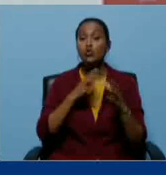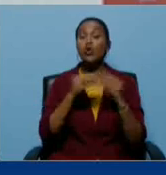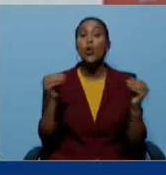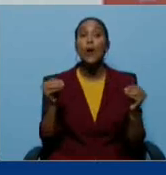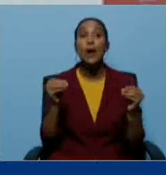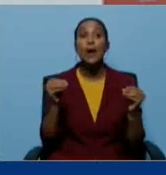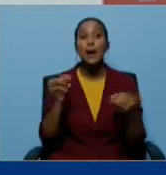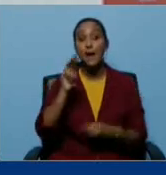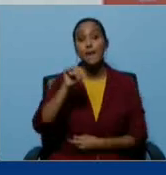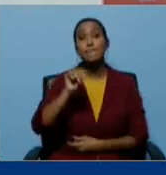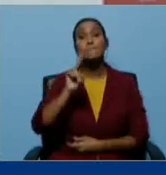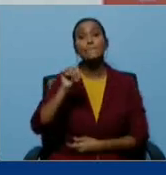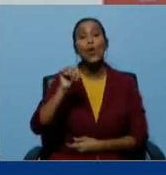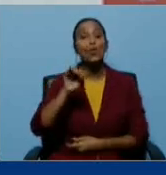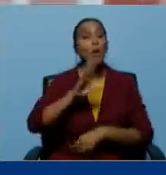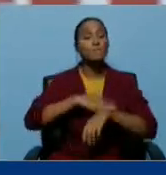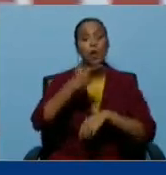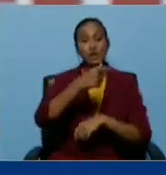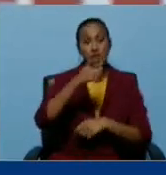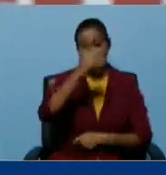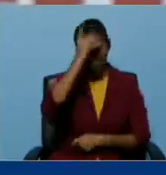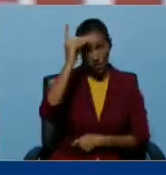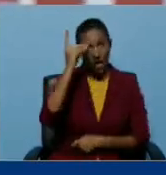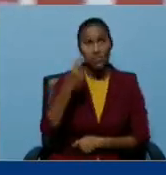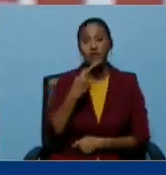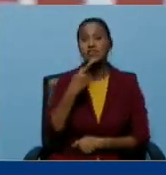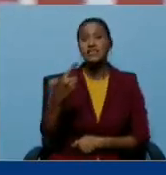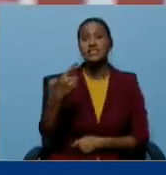Como le dice Diosdado.